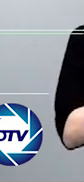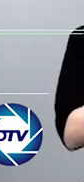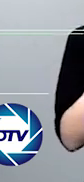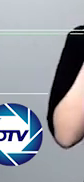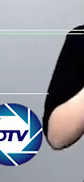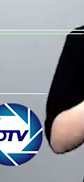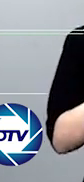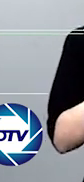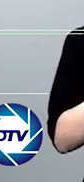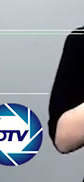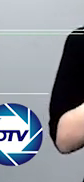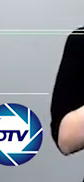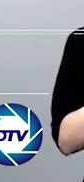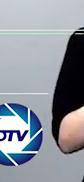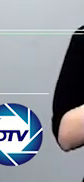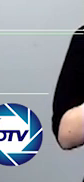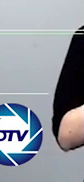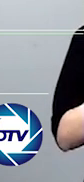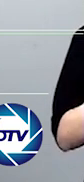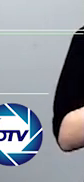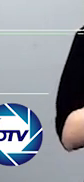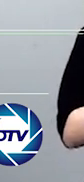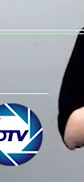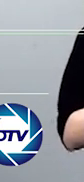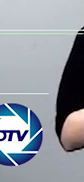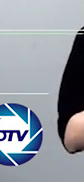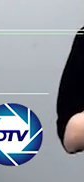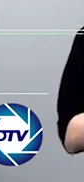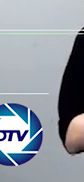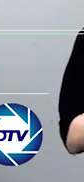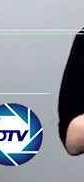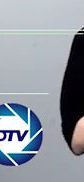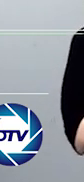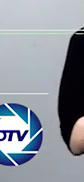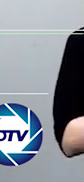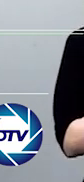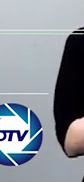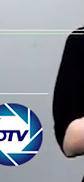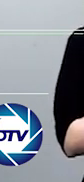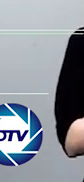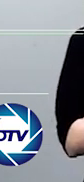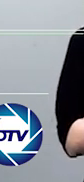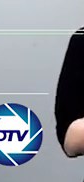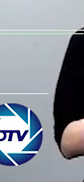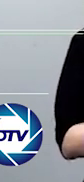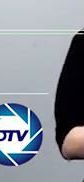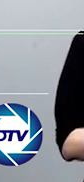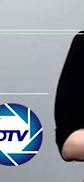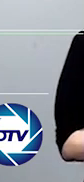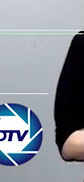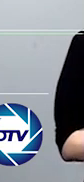Y no pasa nada, no hay ninguna consecuencia. Pues ya sería hora de que la Fiscalía y las autoridades competentes,